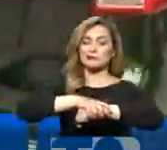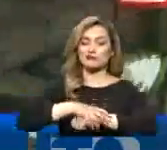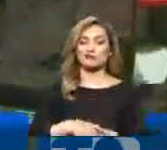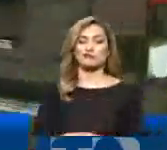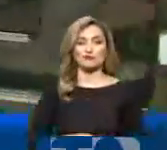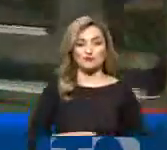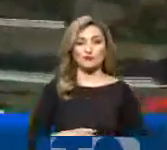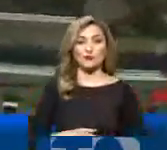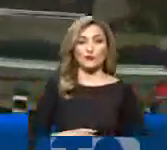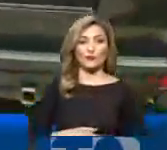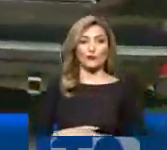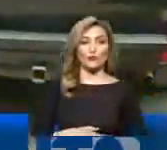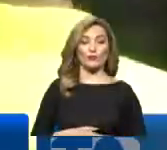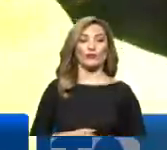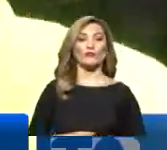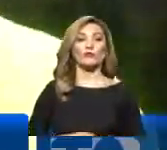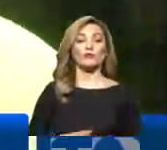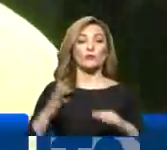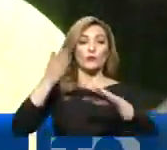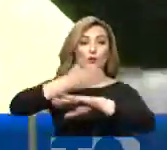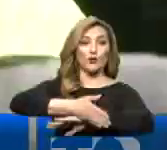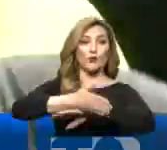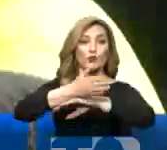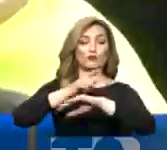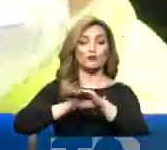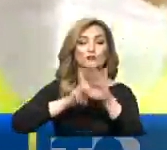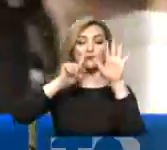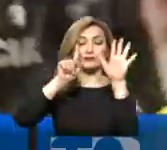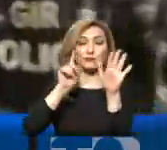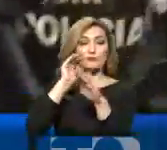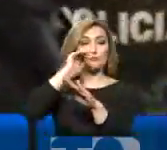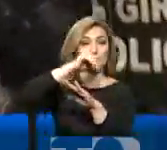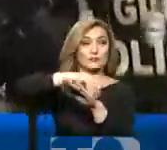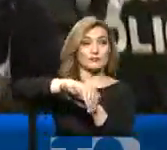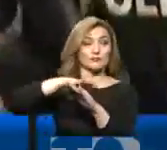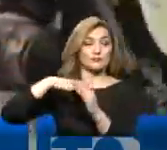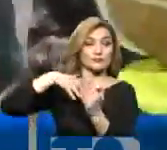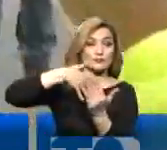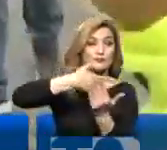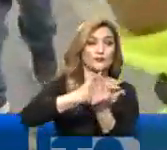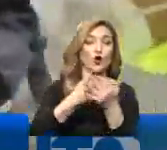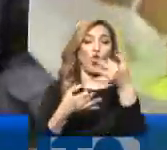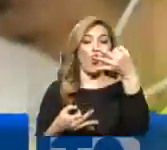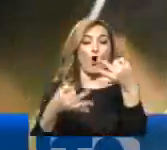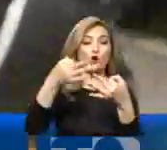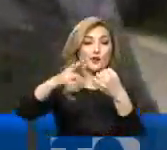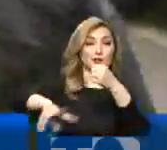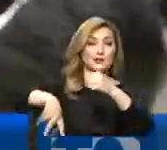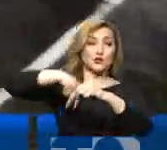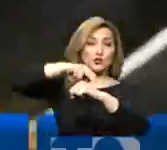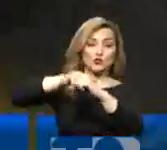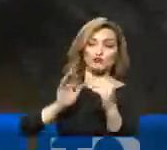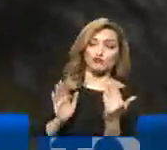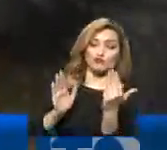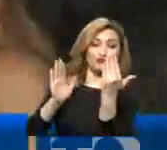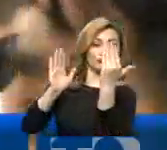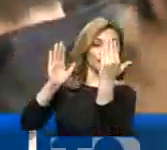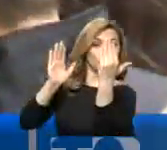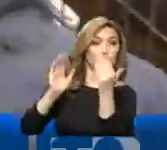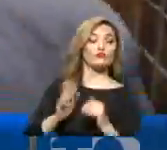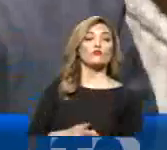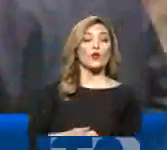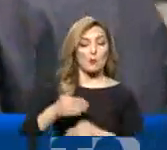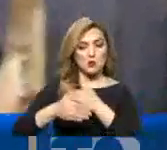delincuencia organizada. Llegaron posteriormente alrededor de las 6 de la tarde hasta la Corte Nacional de Justicia. La audiencia, sin embargo, que